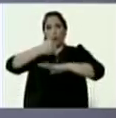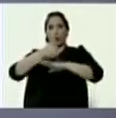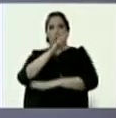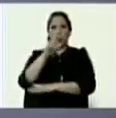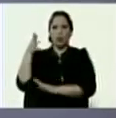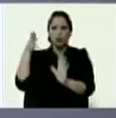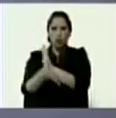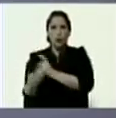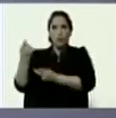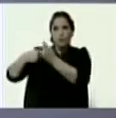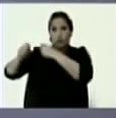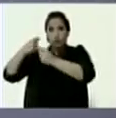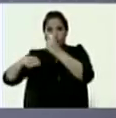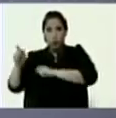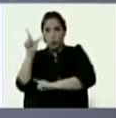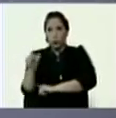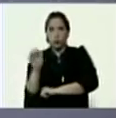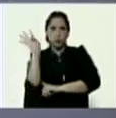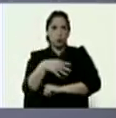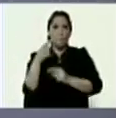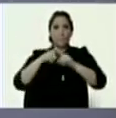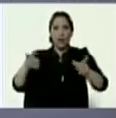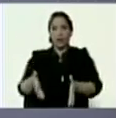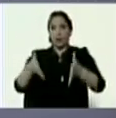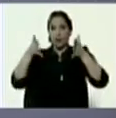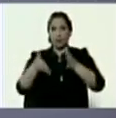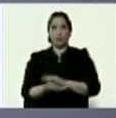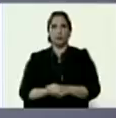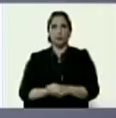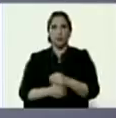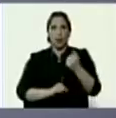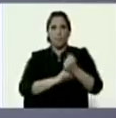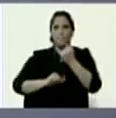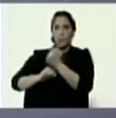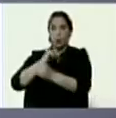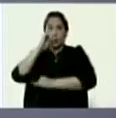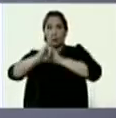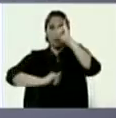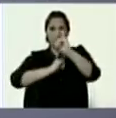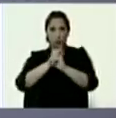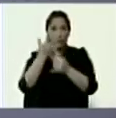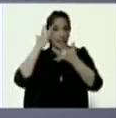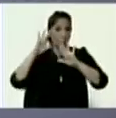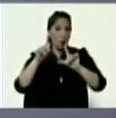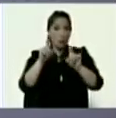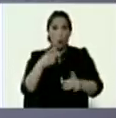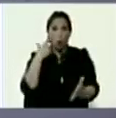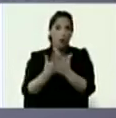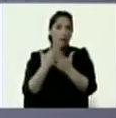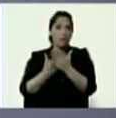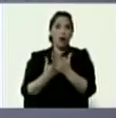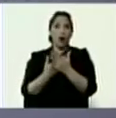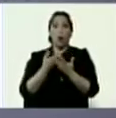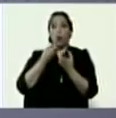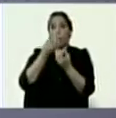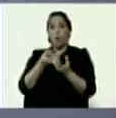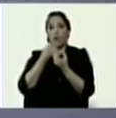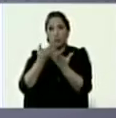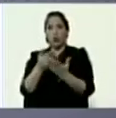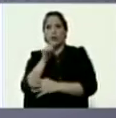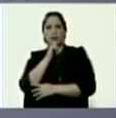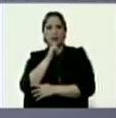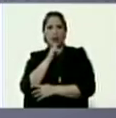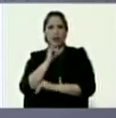sobre la negociación del Esequibo para ganar respaldo internacional, según las pruebas, las evidencias y las confesiones de quienes